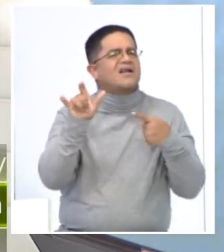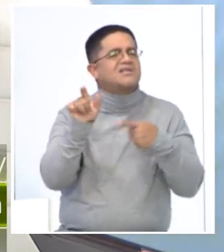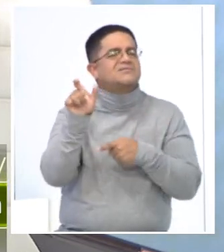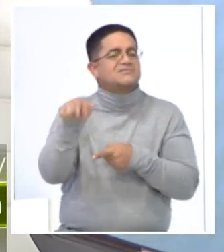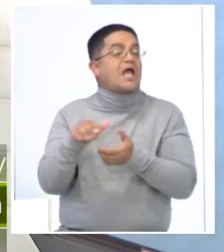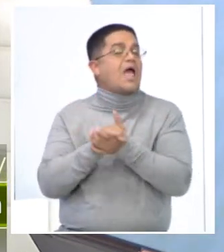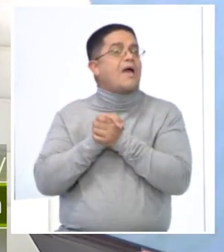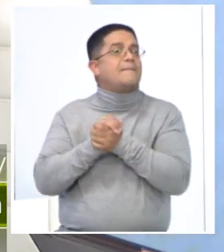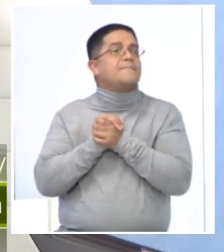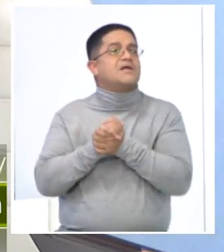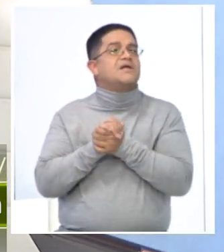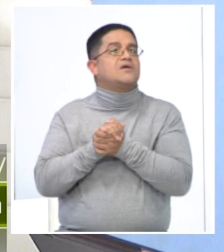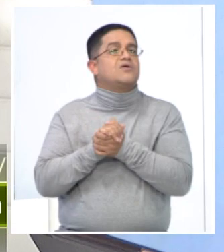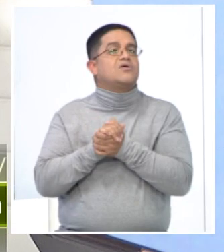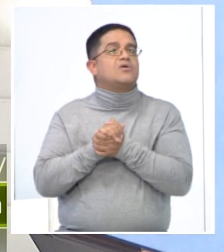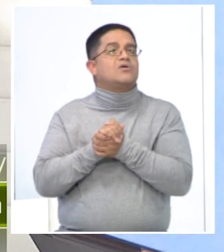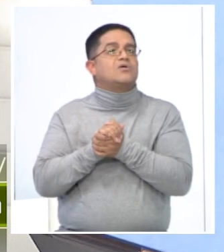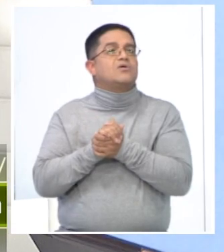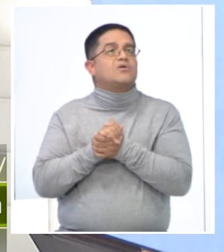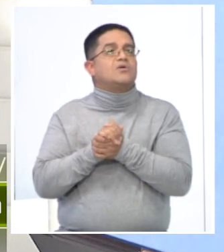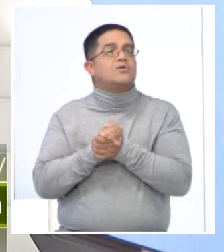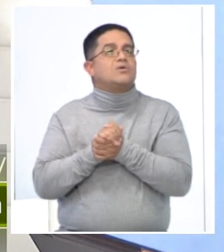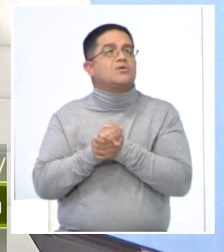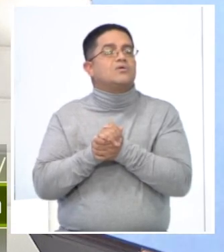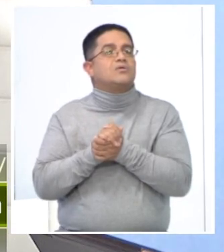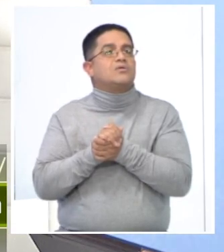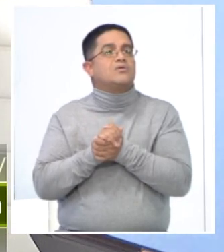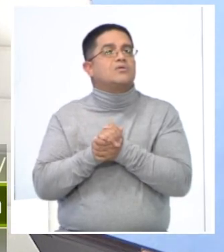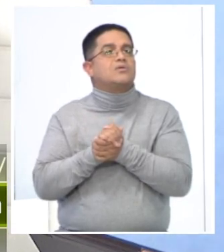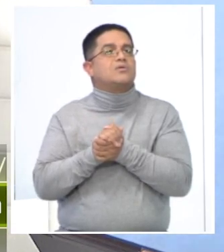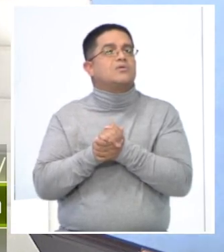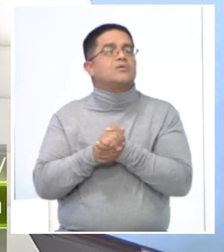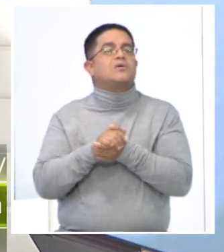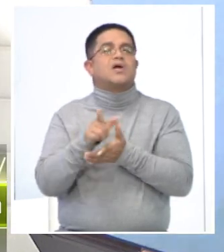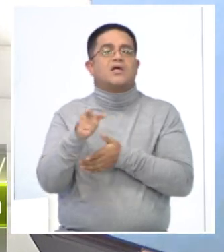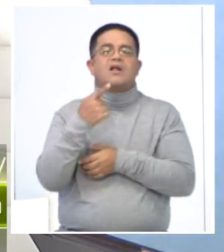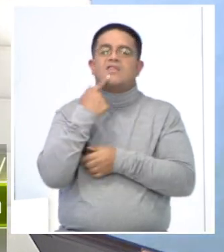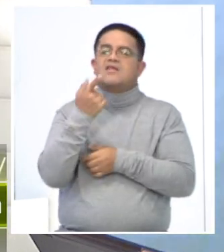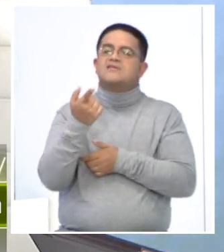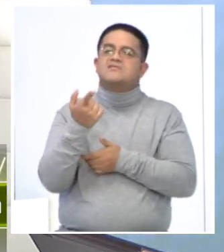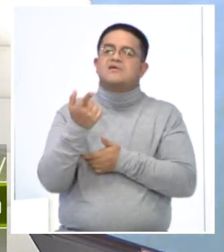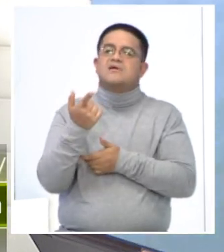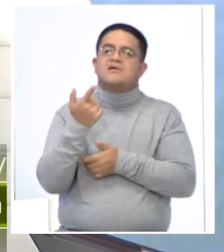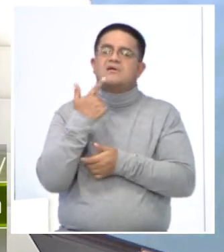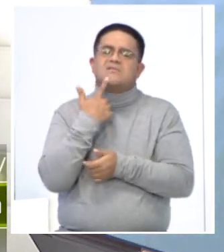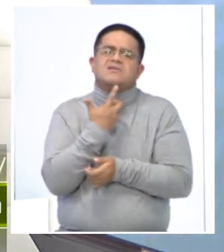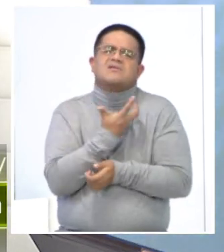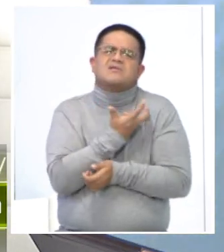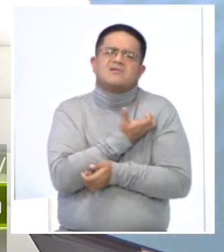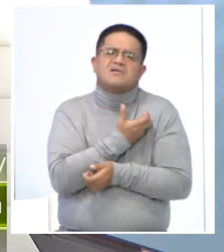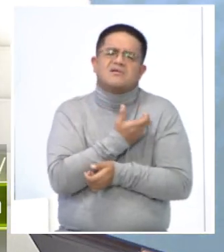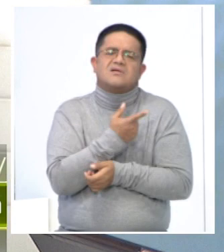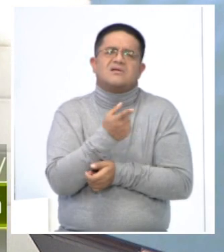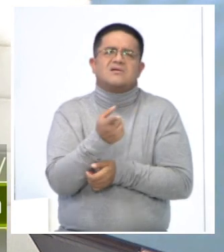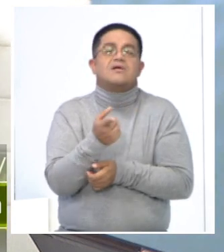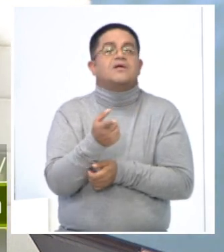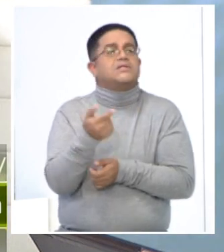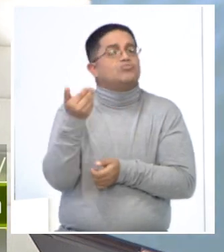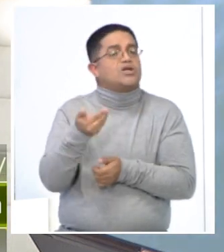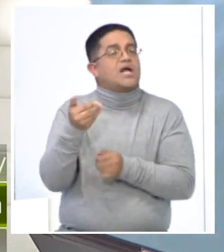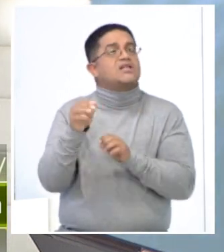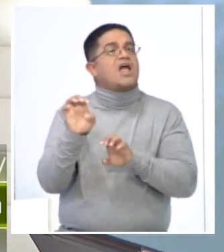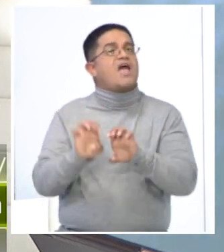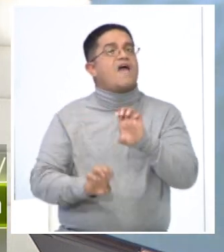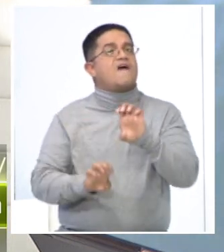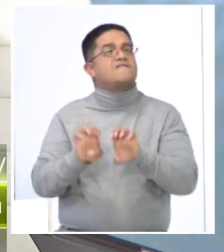amigo voy a nombrar y sé que no se va a molestar Julio Castro ha dado unas declaraciones y dice que hay que ser importante eh evaluar esto